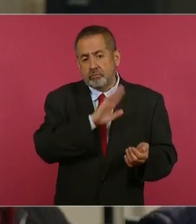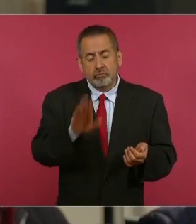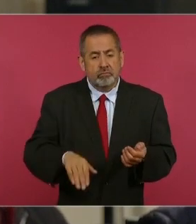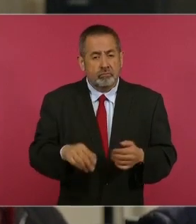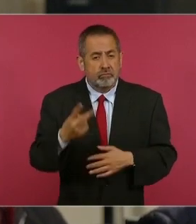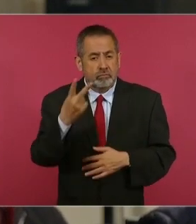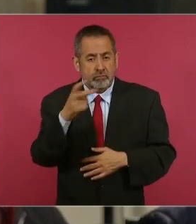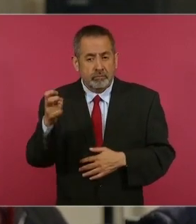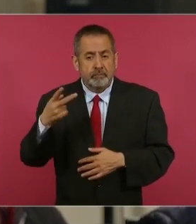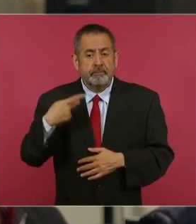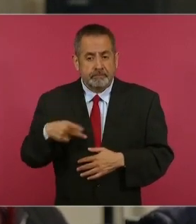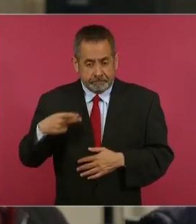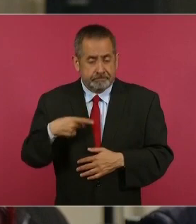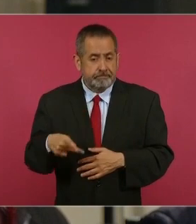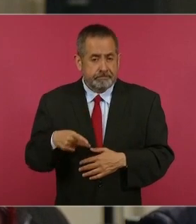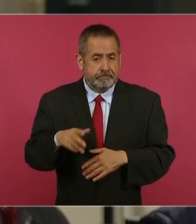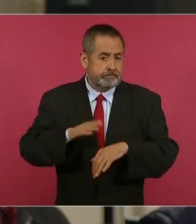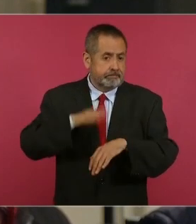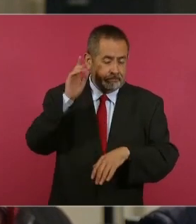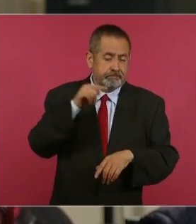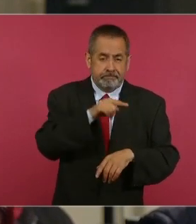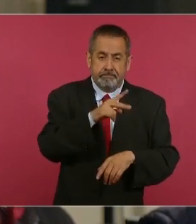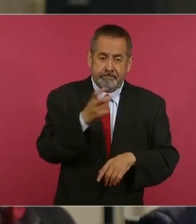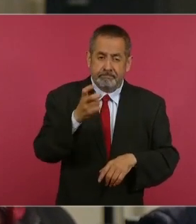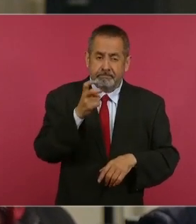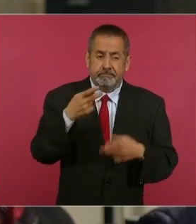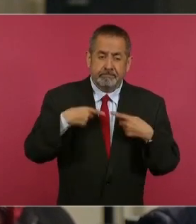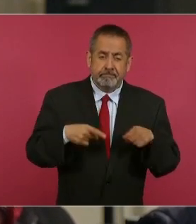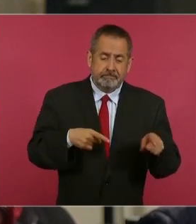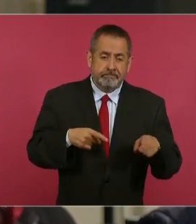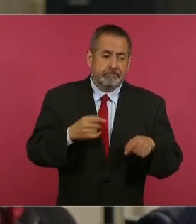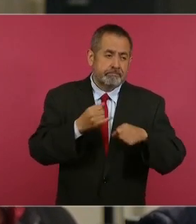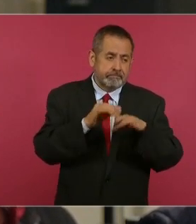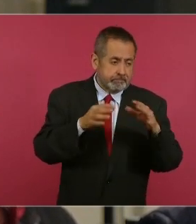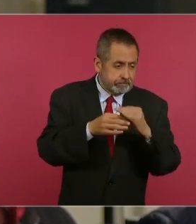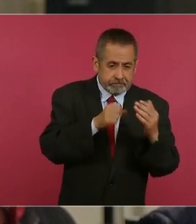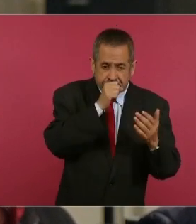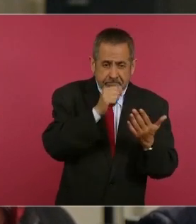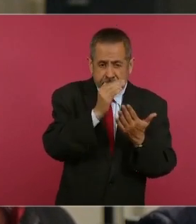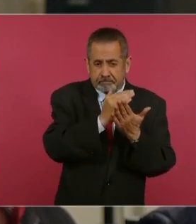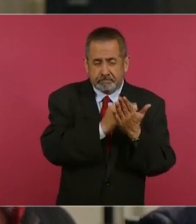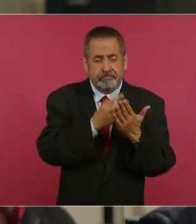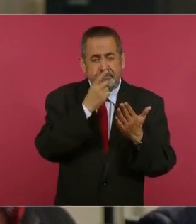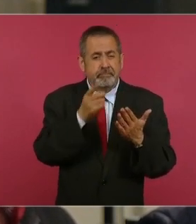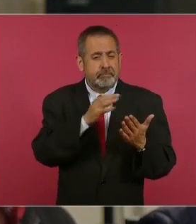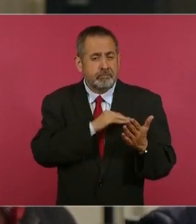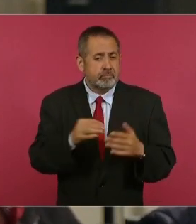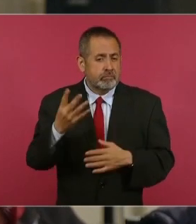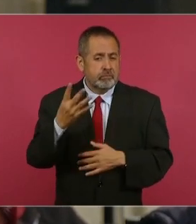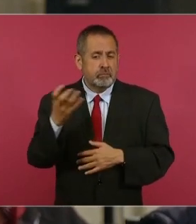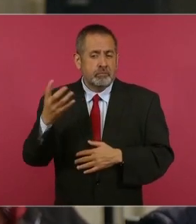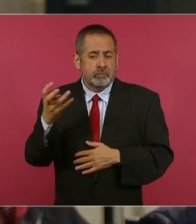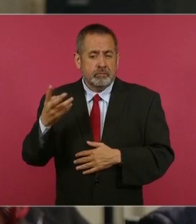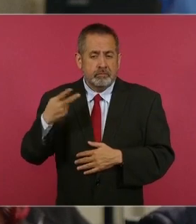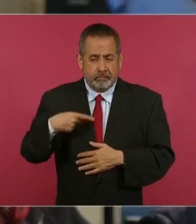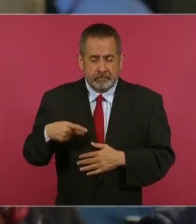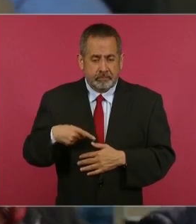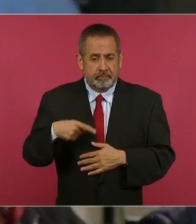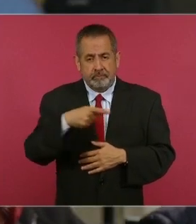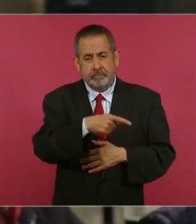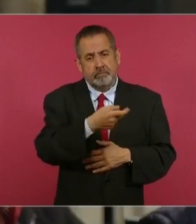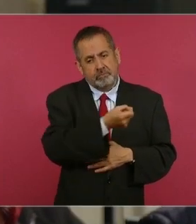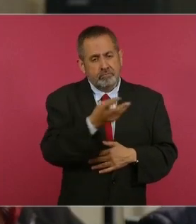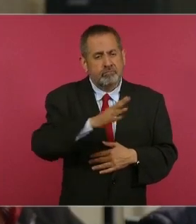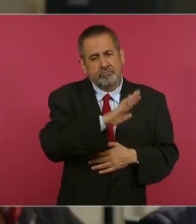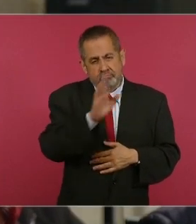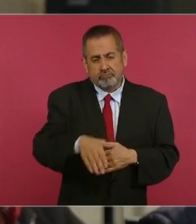de 200 personas. Algunos informes reportan que fueron cerca de 400 personas que perdieron la